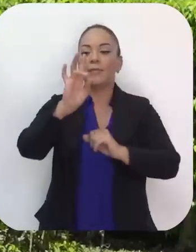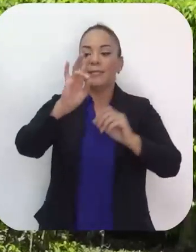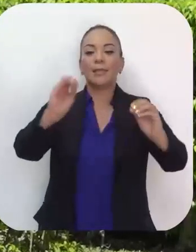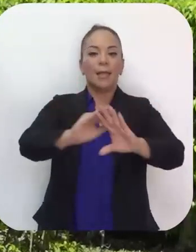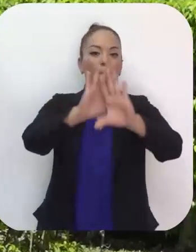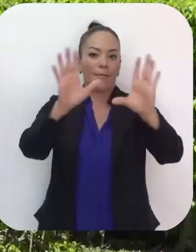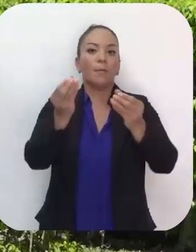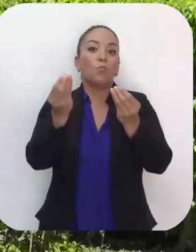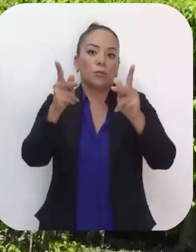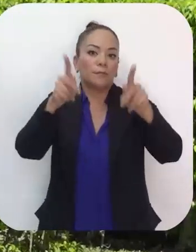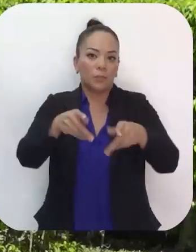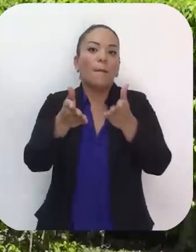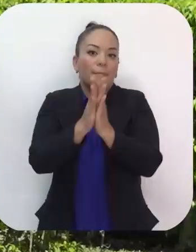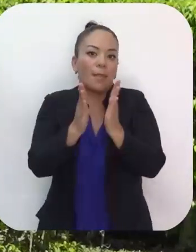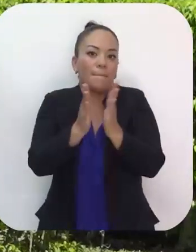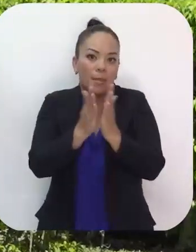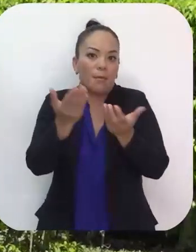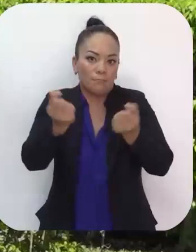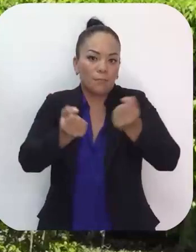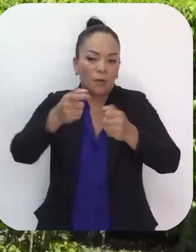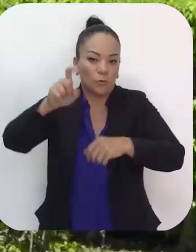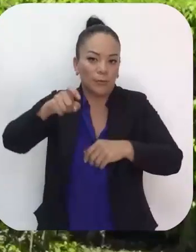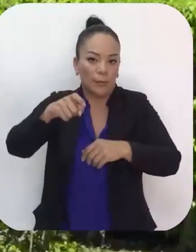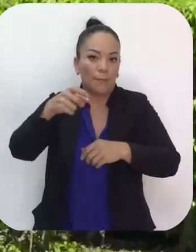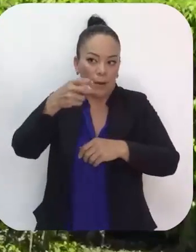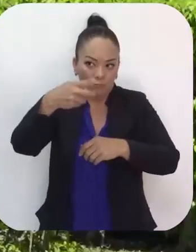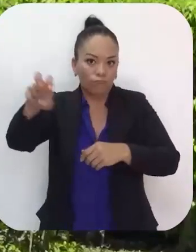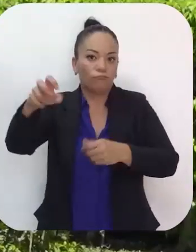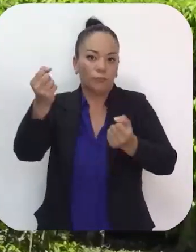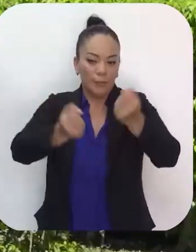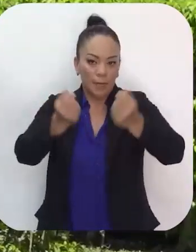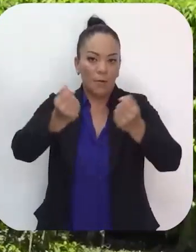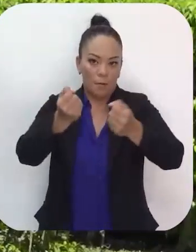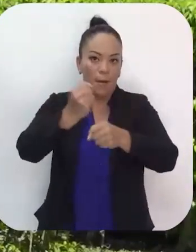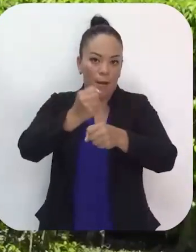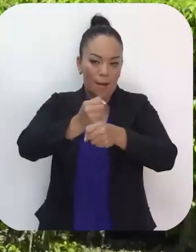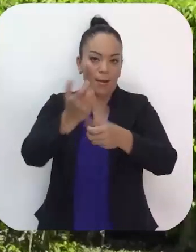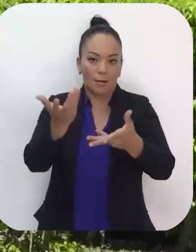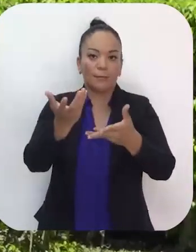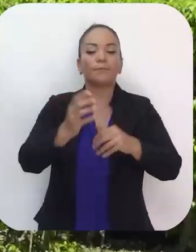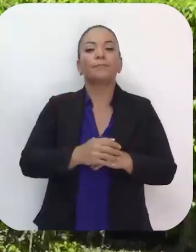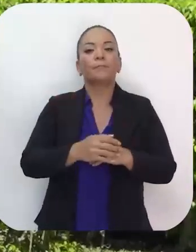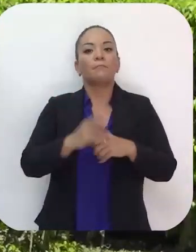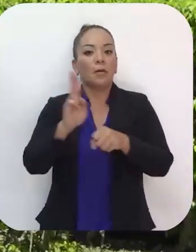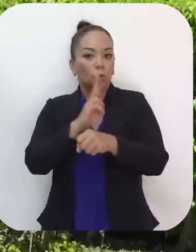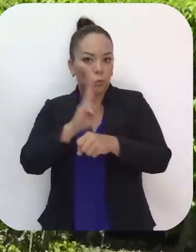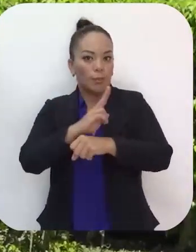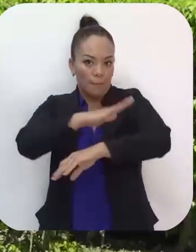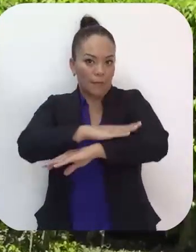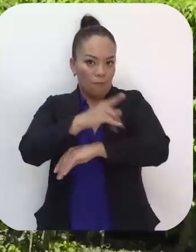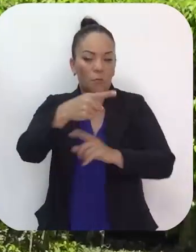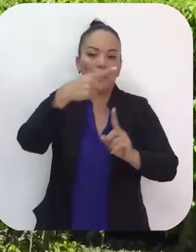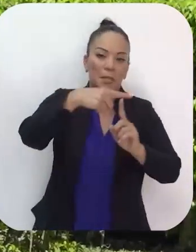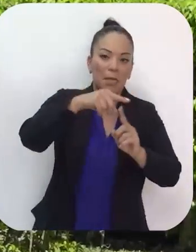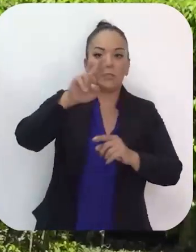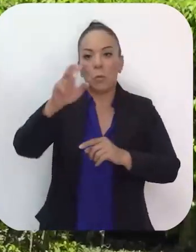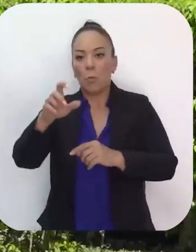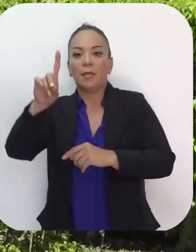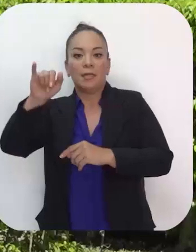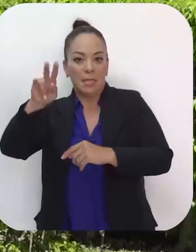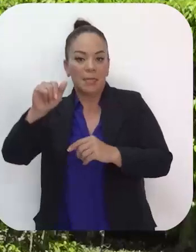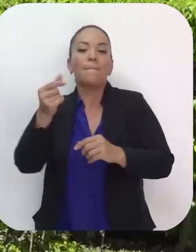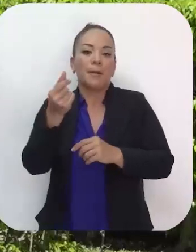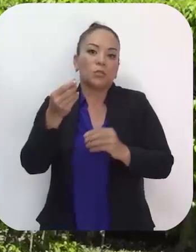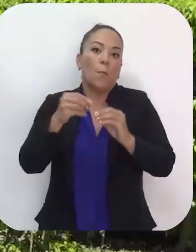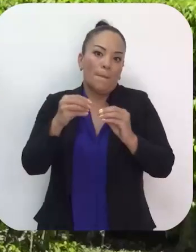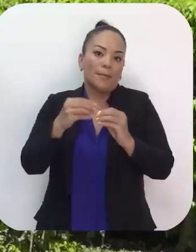todos vamos a trabajar y hay más demanda de utilizar plataforma o taxi el precio posiblemente va a ser más alto